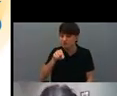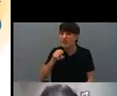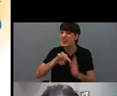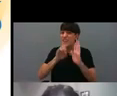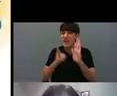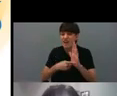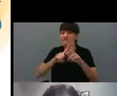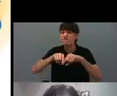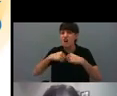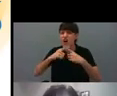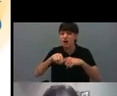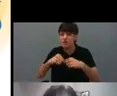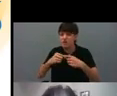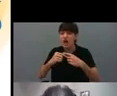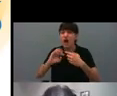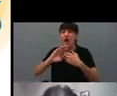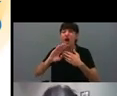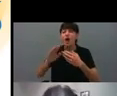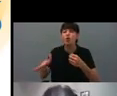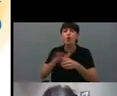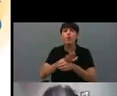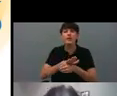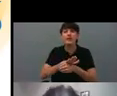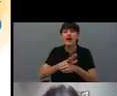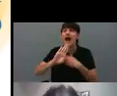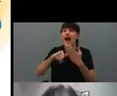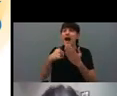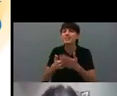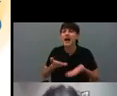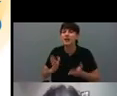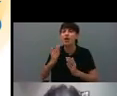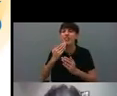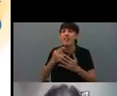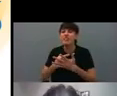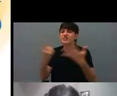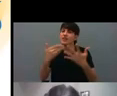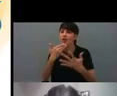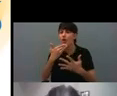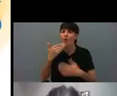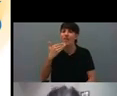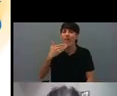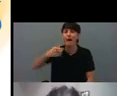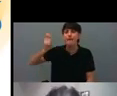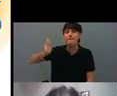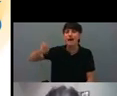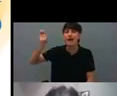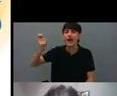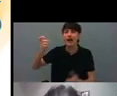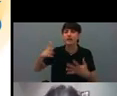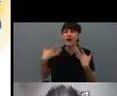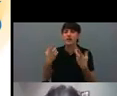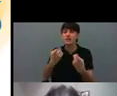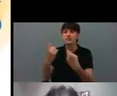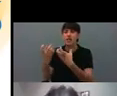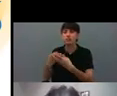hijos cumplen 18 años, como si la mayoría de edad fuera una varita mágica que hace desaparecer su necesidad